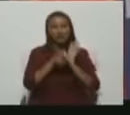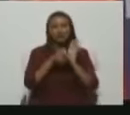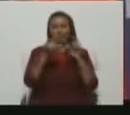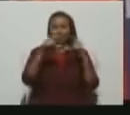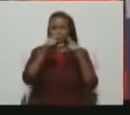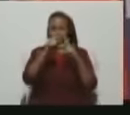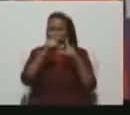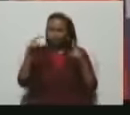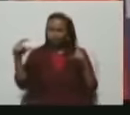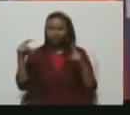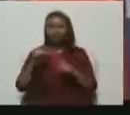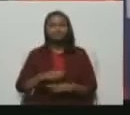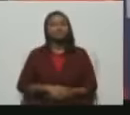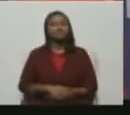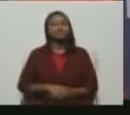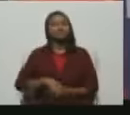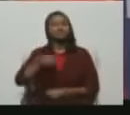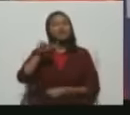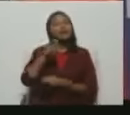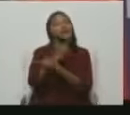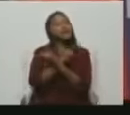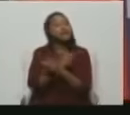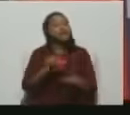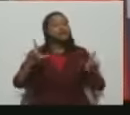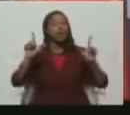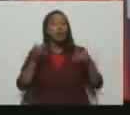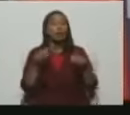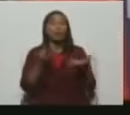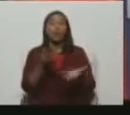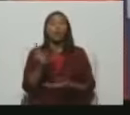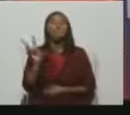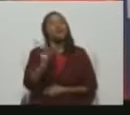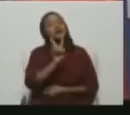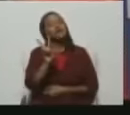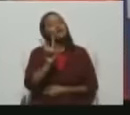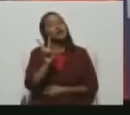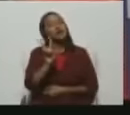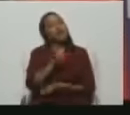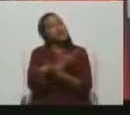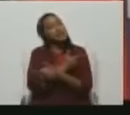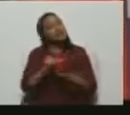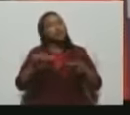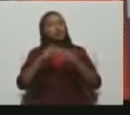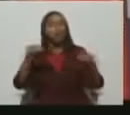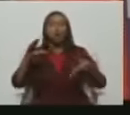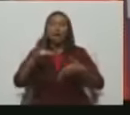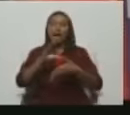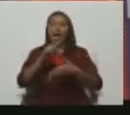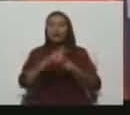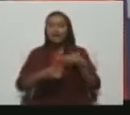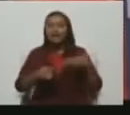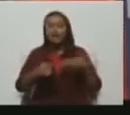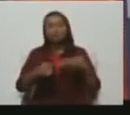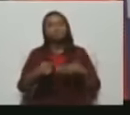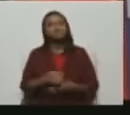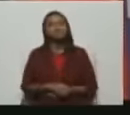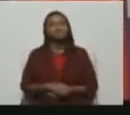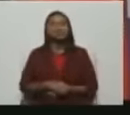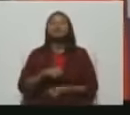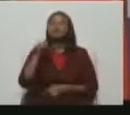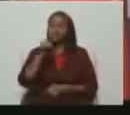universal, libertador de Venezuela y de nuestra América Meridional. Tenemos